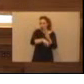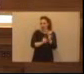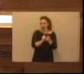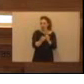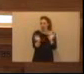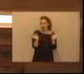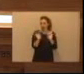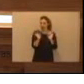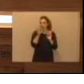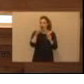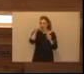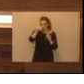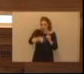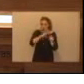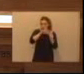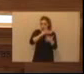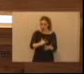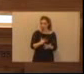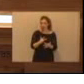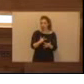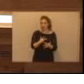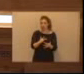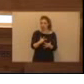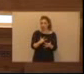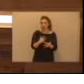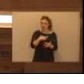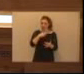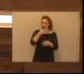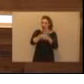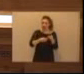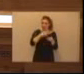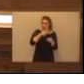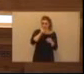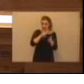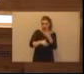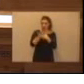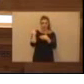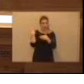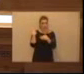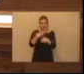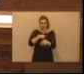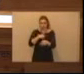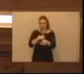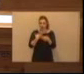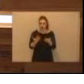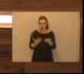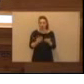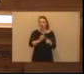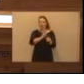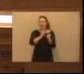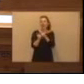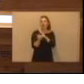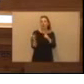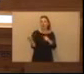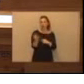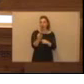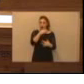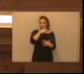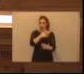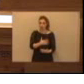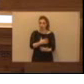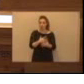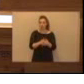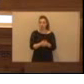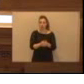que haga viable hoy lo que era inviable hace unos años. Lo que sí que ha cambiado, se lo puedo decir en este momento,